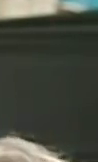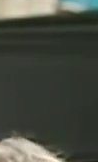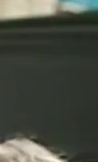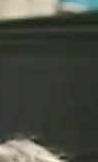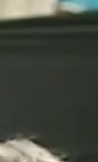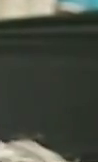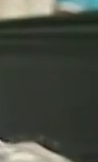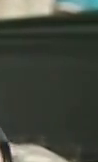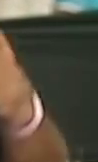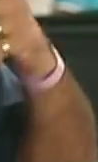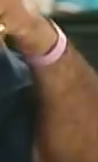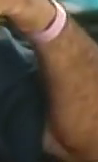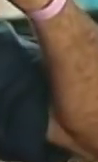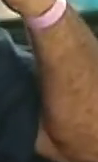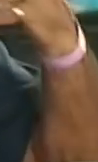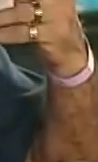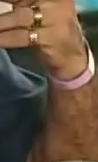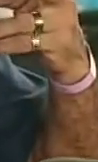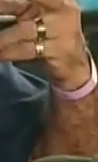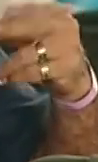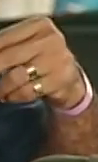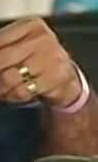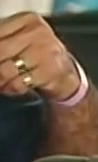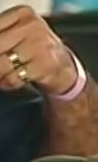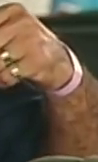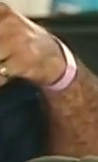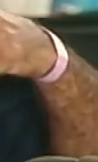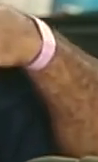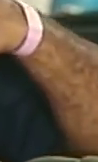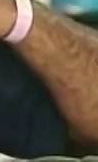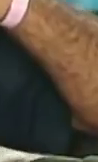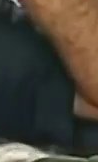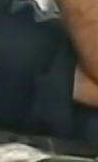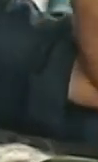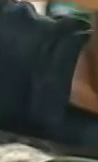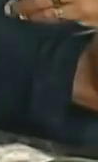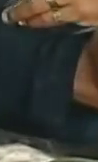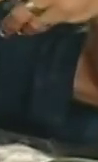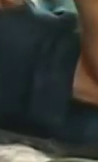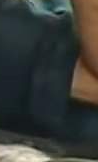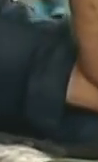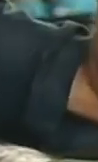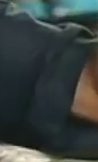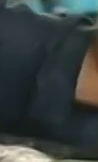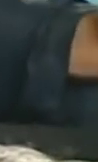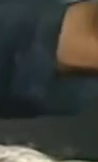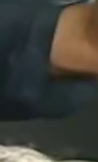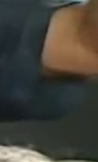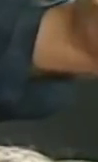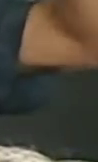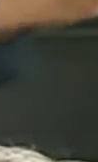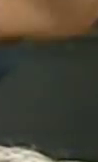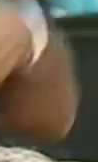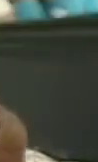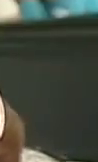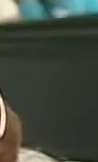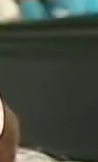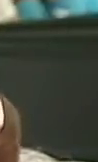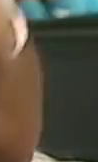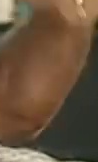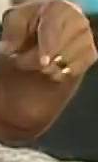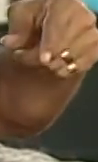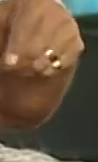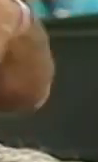productivo no vamos a aceptar. Porque en este tiempo de constituyente no vamos a aceptar que esta